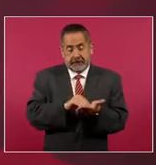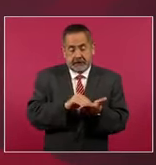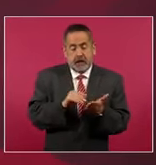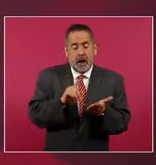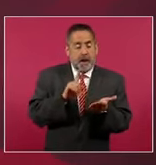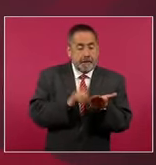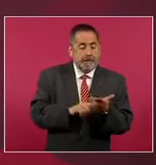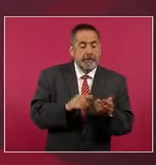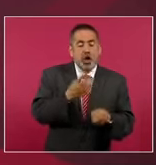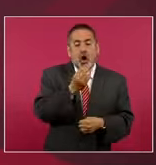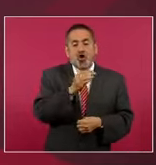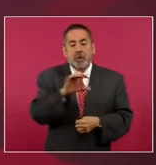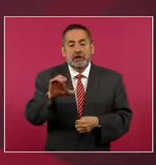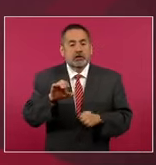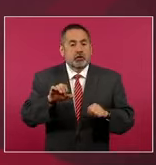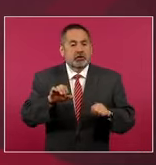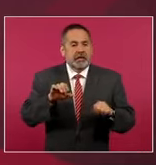de